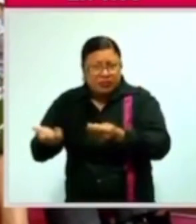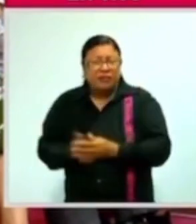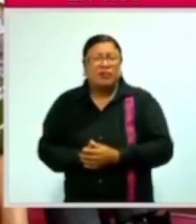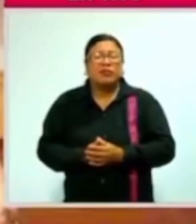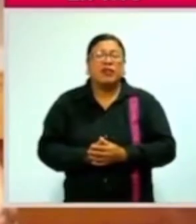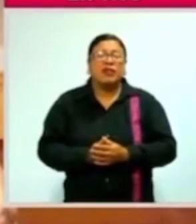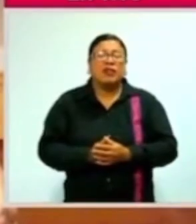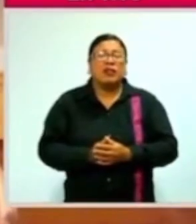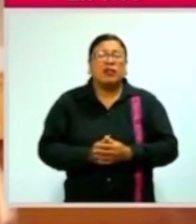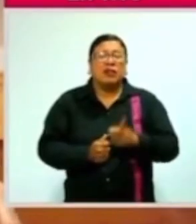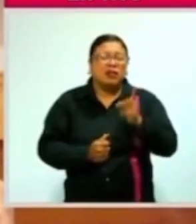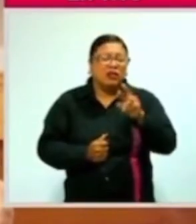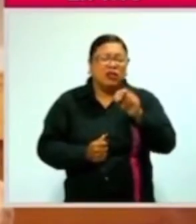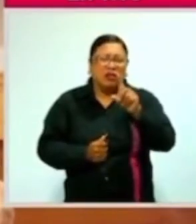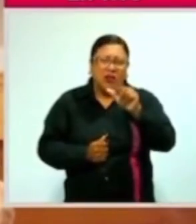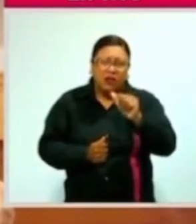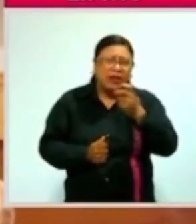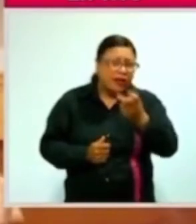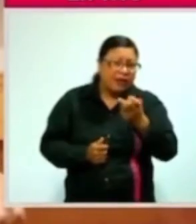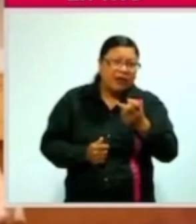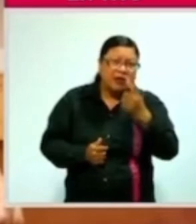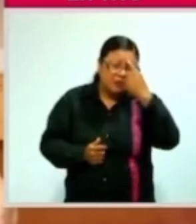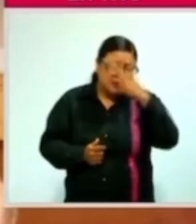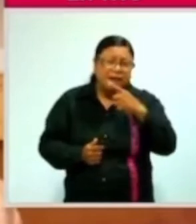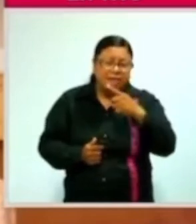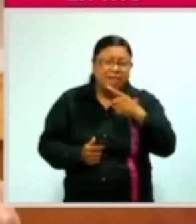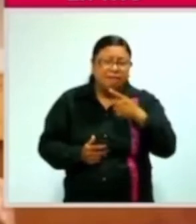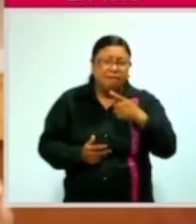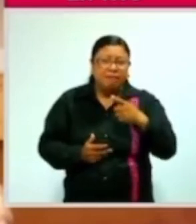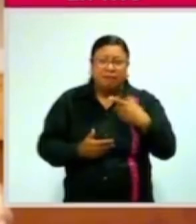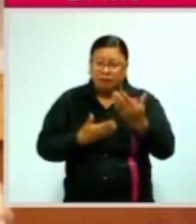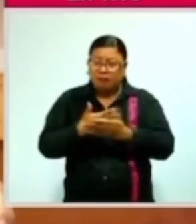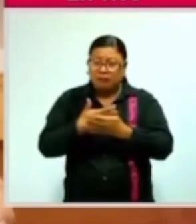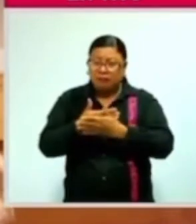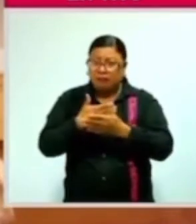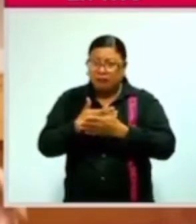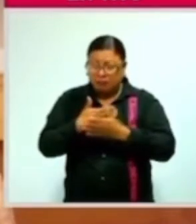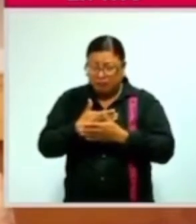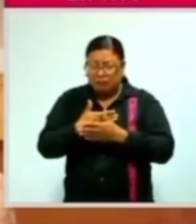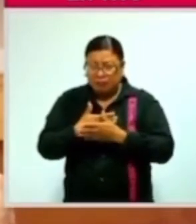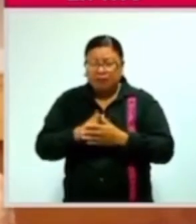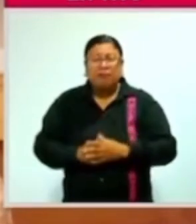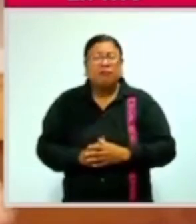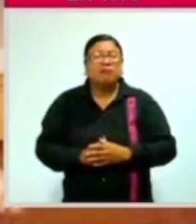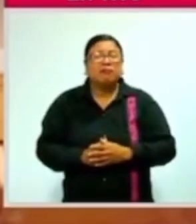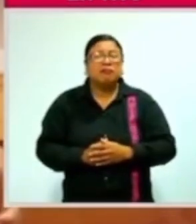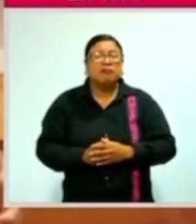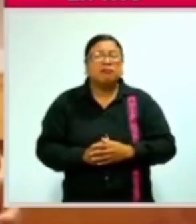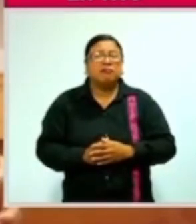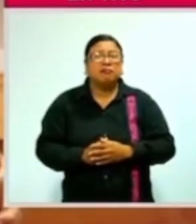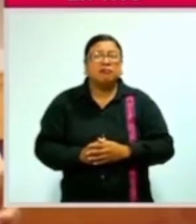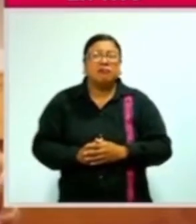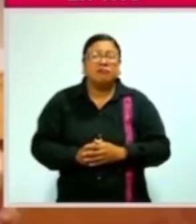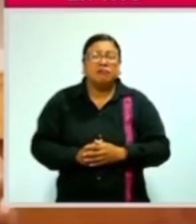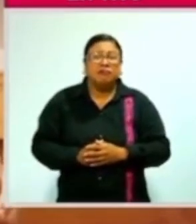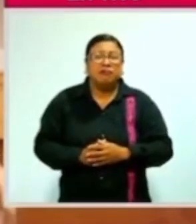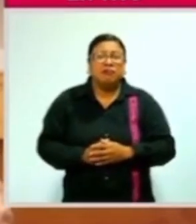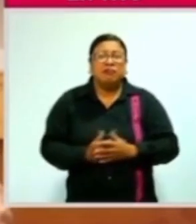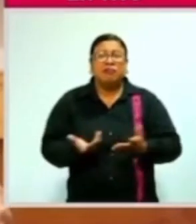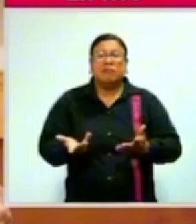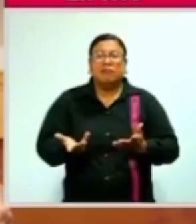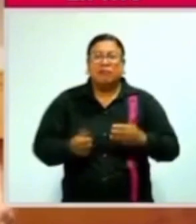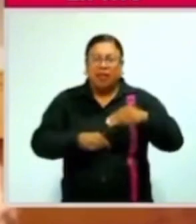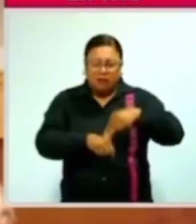Iberdrola, que va a invertir muy pronto en ya los